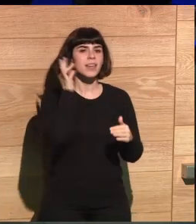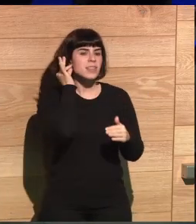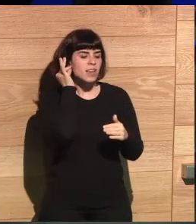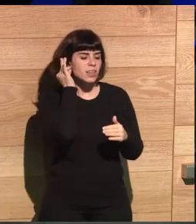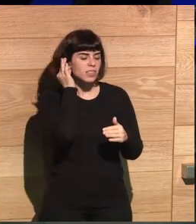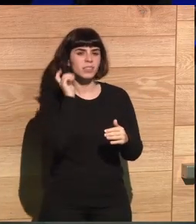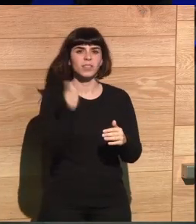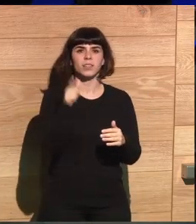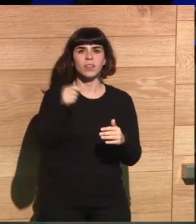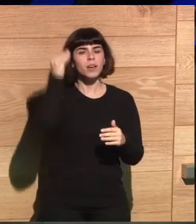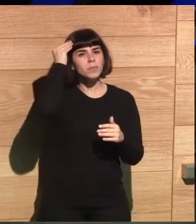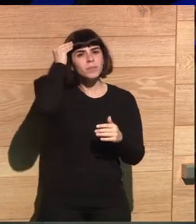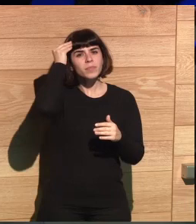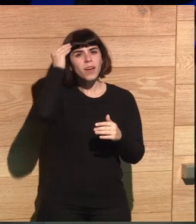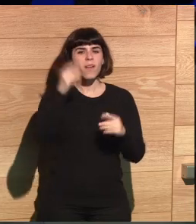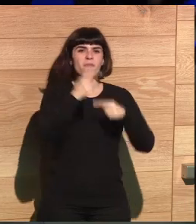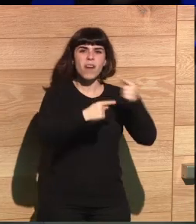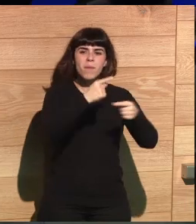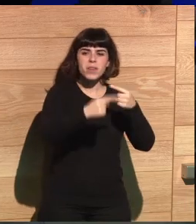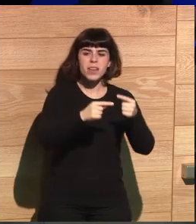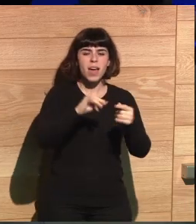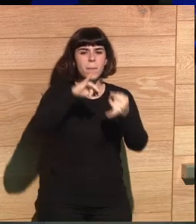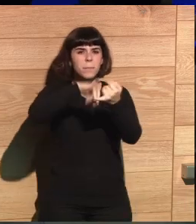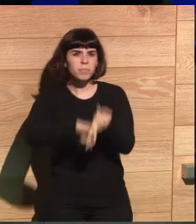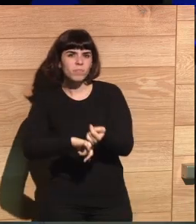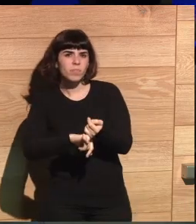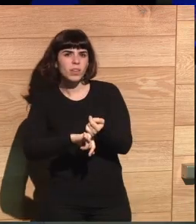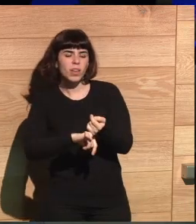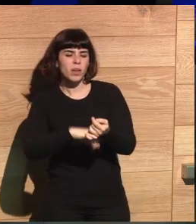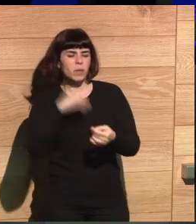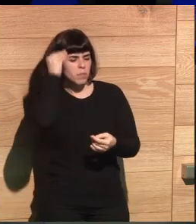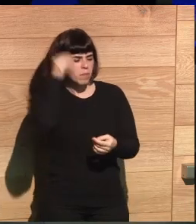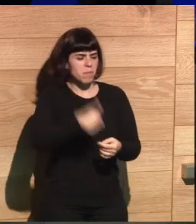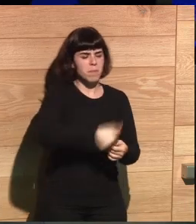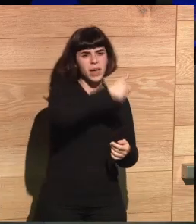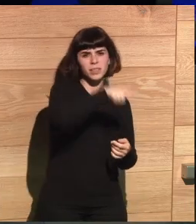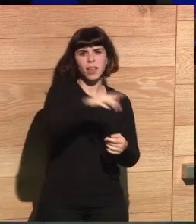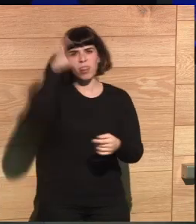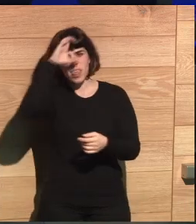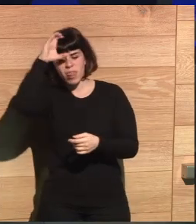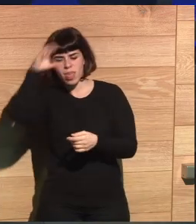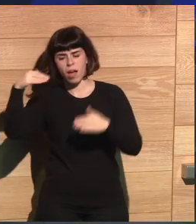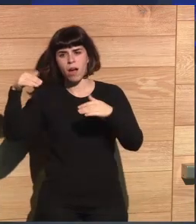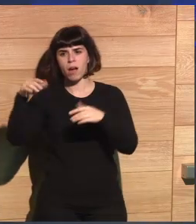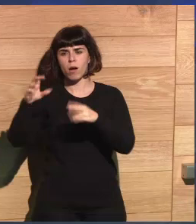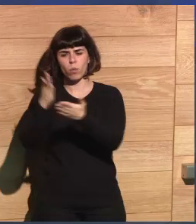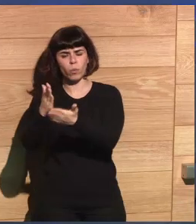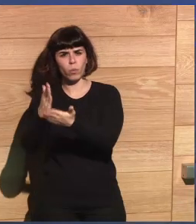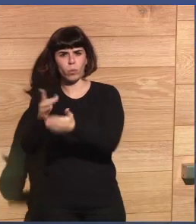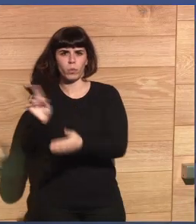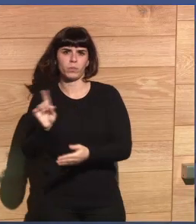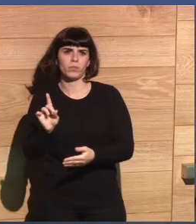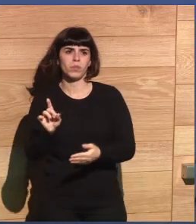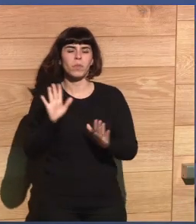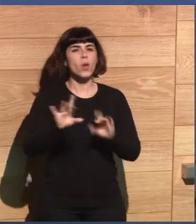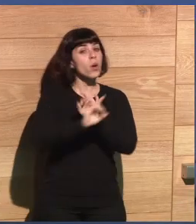marido y formar una familia que en estudiar en la universidad, y mucho menos en dedicarse a la ciencia. Pero María lo tuvo muy claro